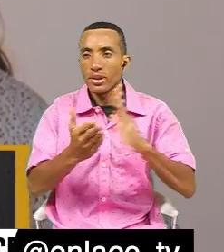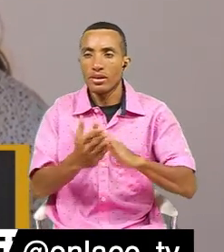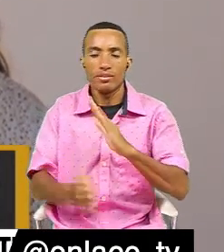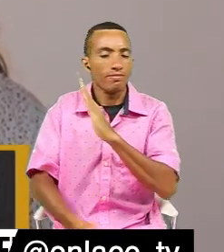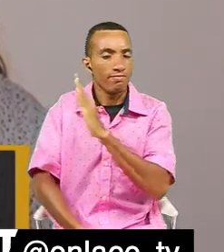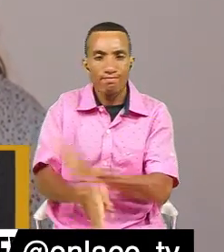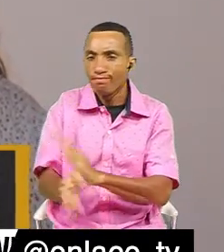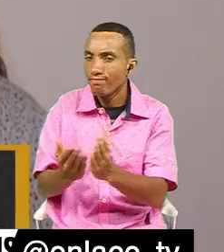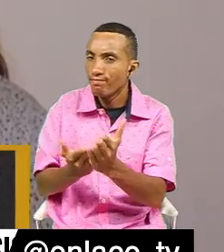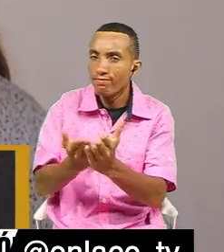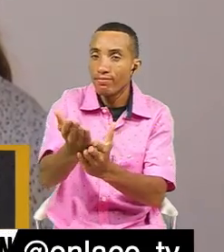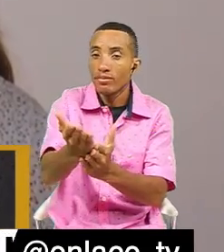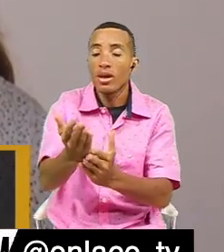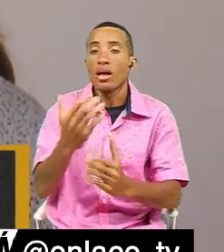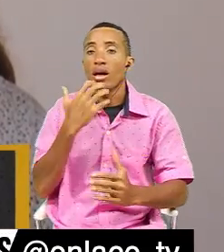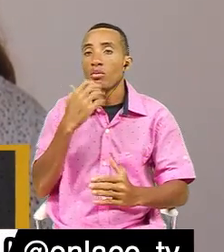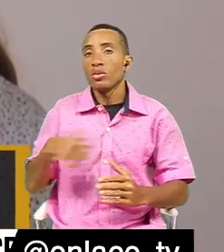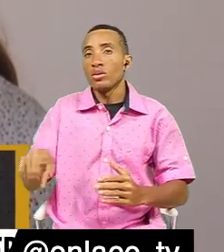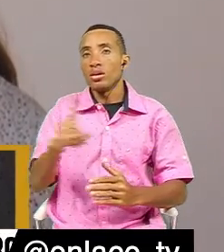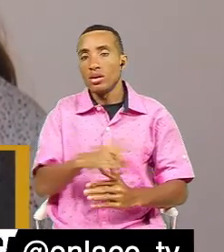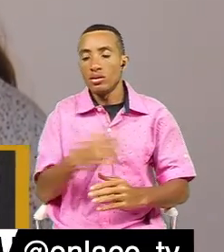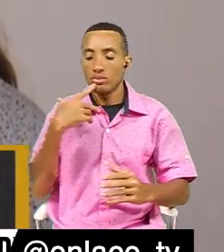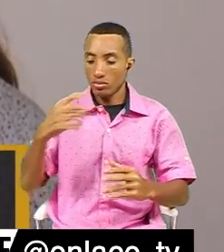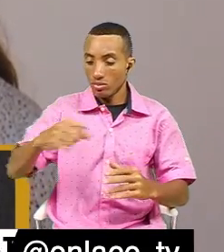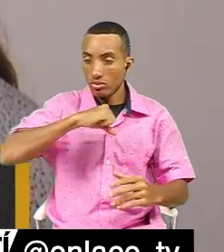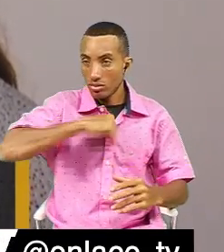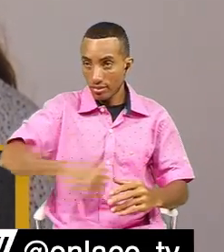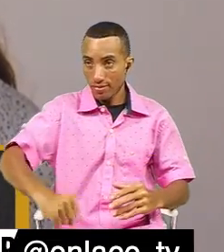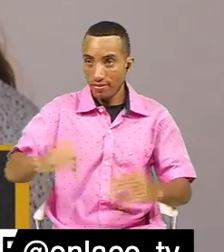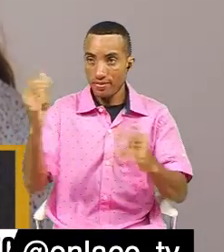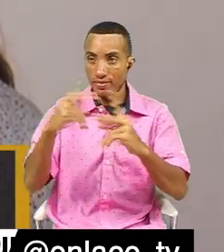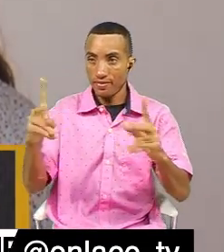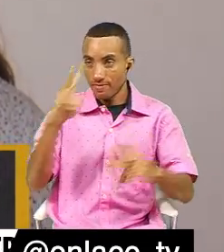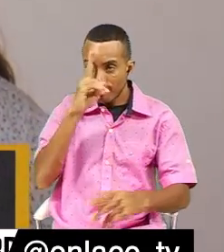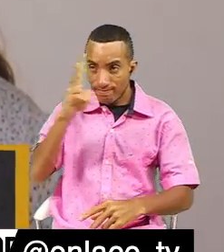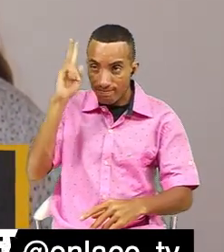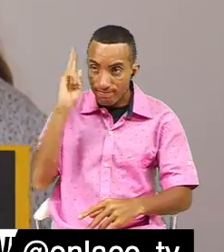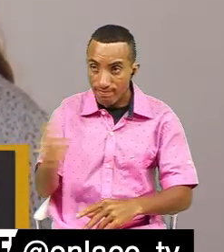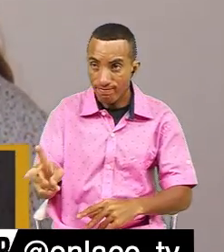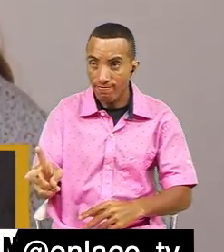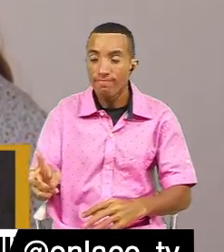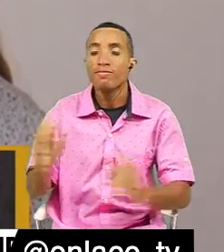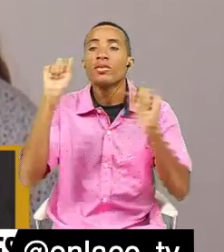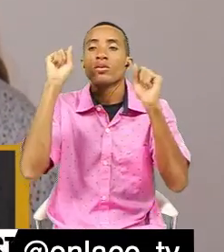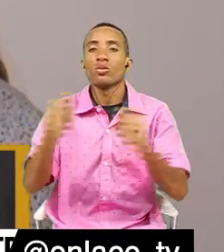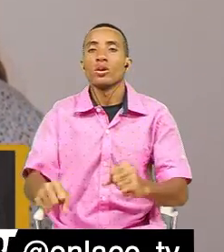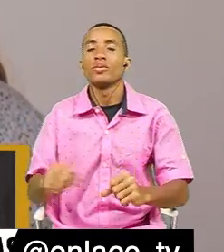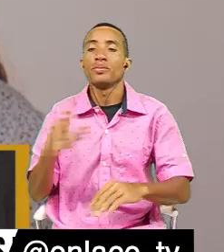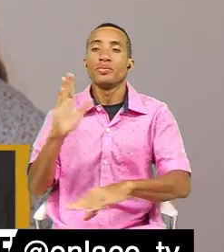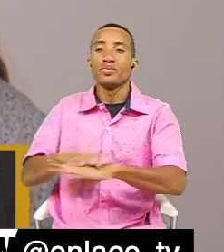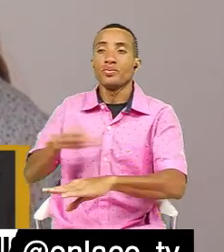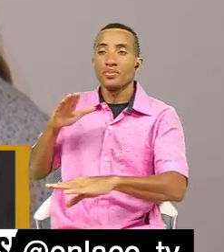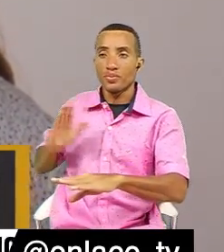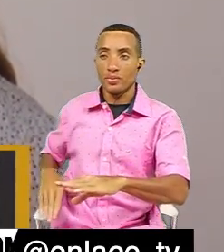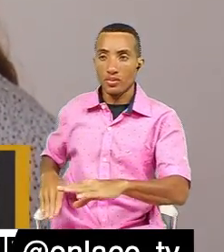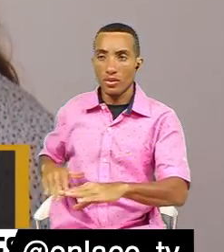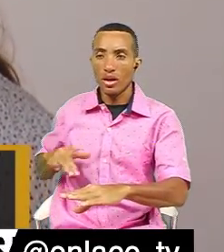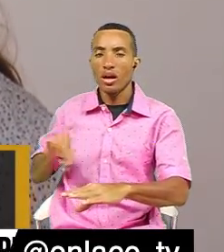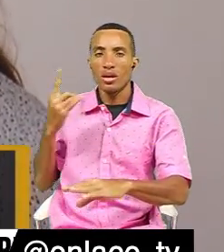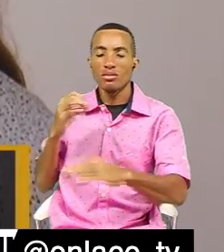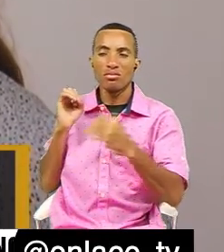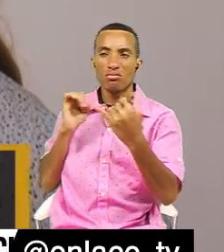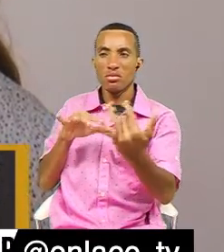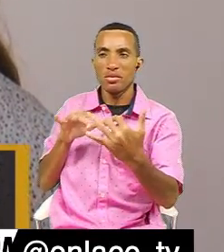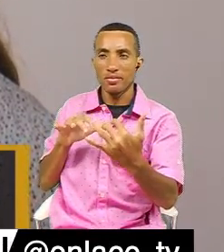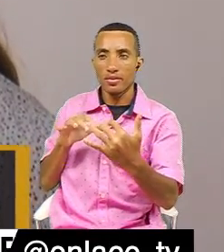que si logramos la vigencia de los derechos humanos, el respeto por los derechos humanos, pues las causas que dieron origen al conflicto y